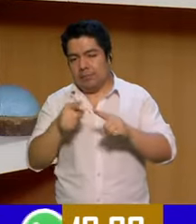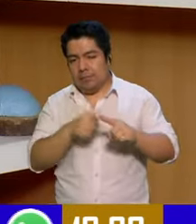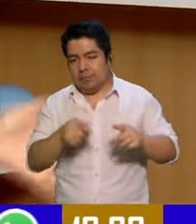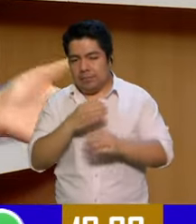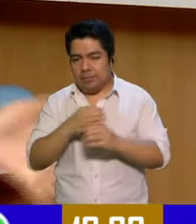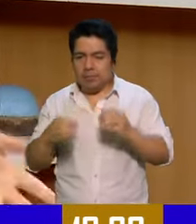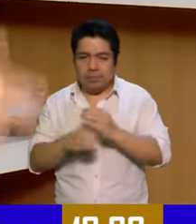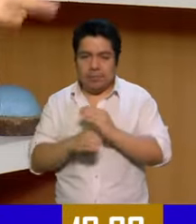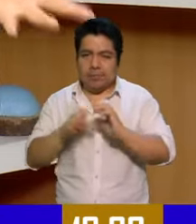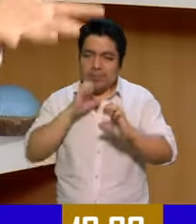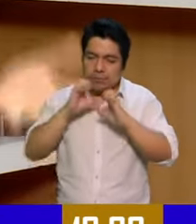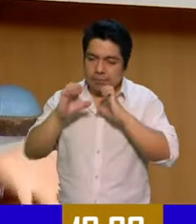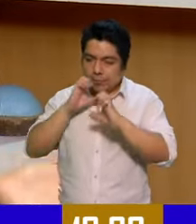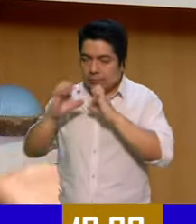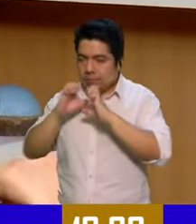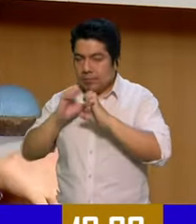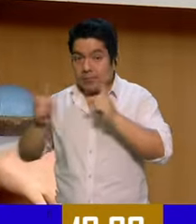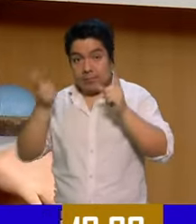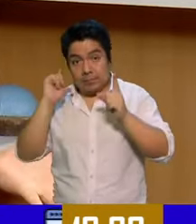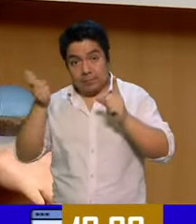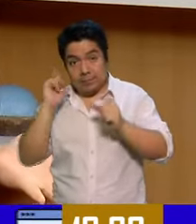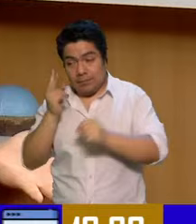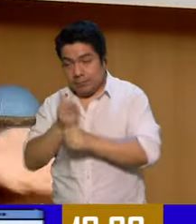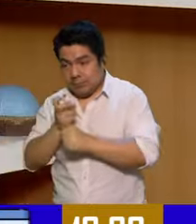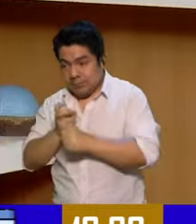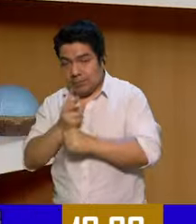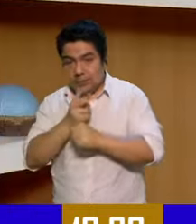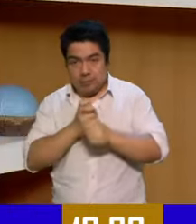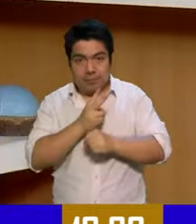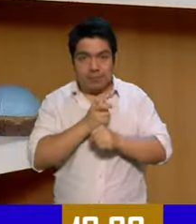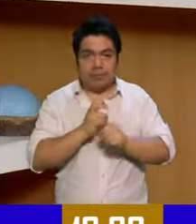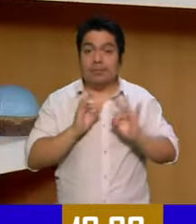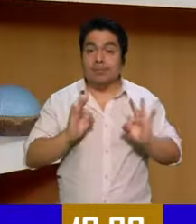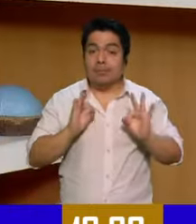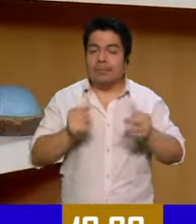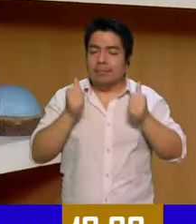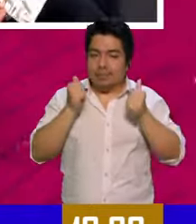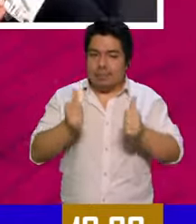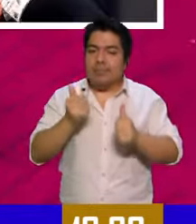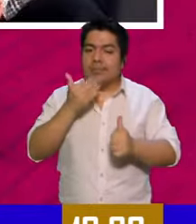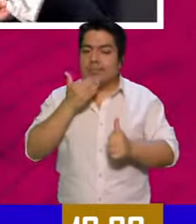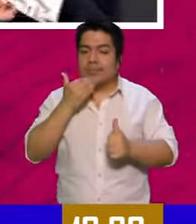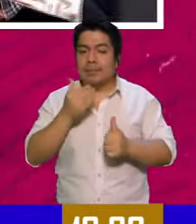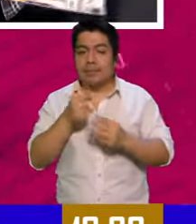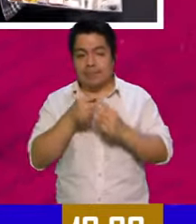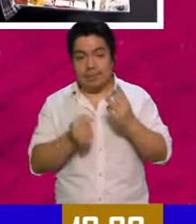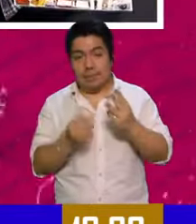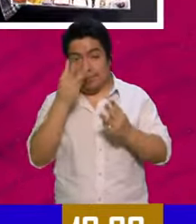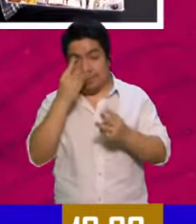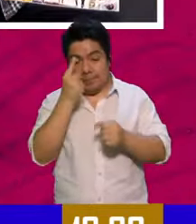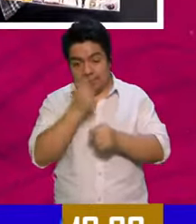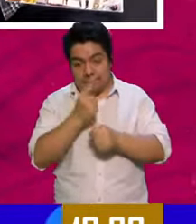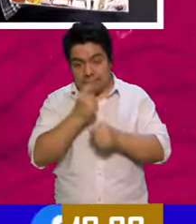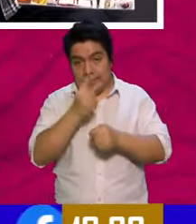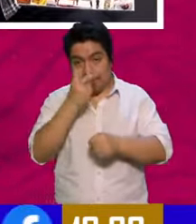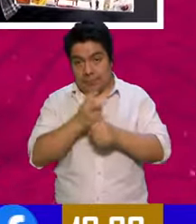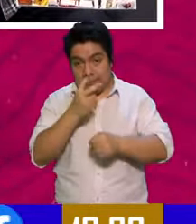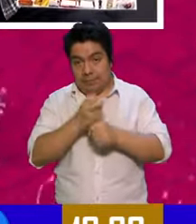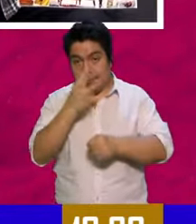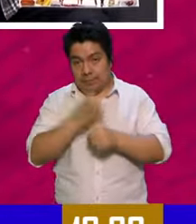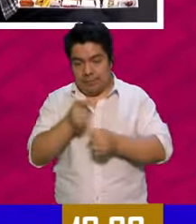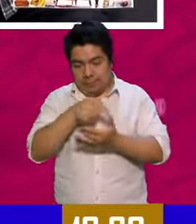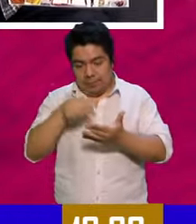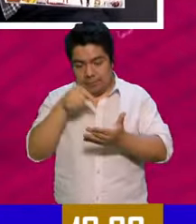bueno, entrevistas que espero inviten. Aquí van a venir, acá. Es más, nos comprometemos. Exacto. Los tres primeros lugares aquí. Esos